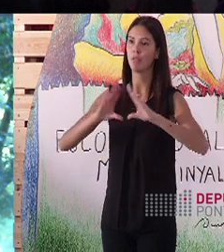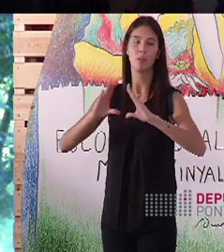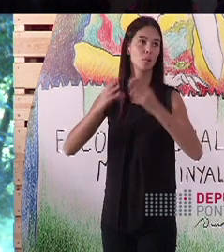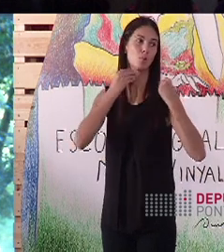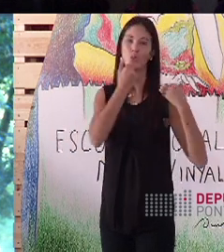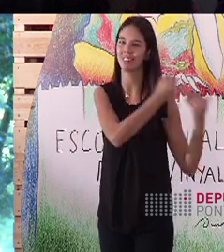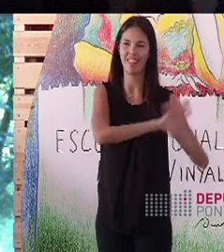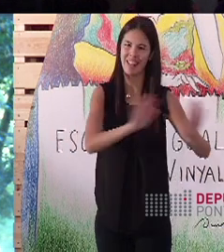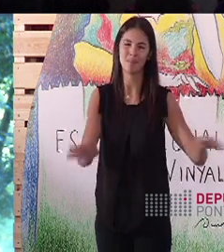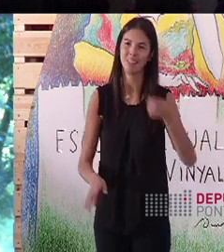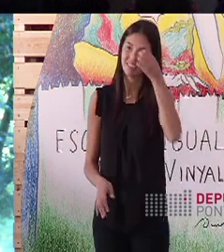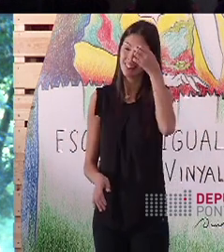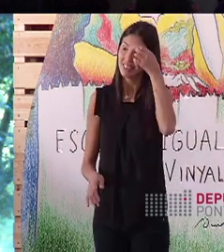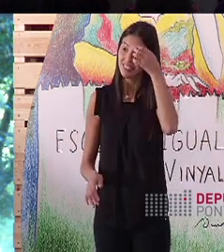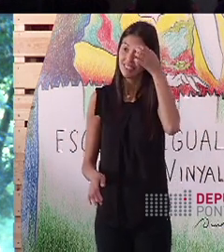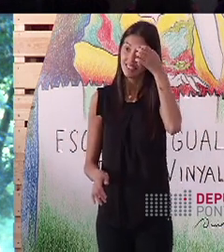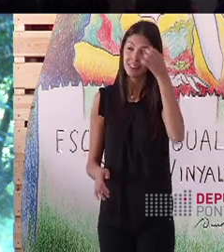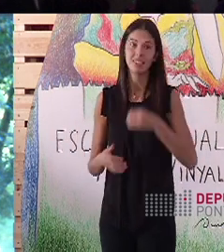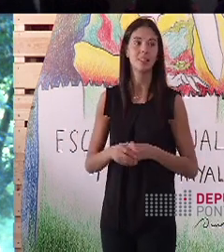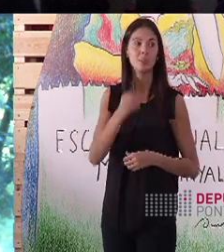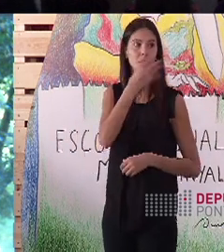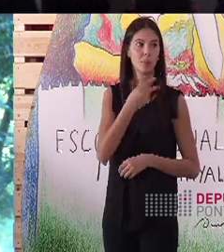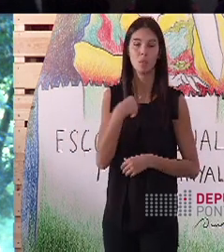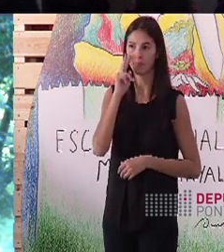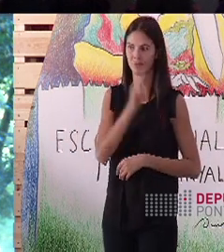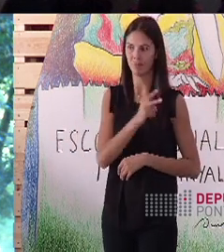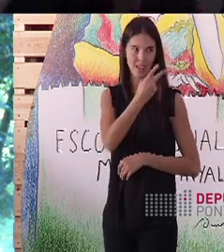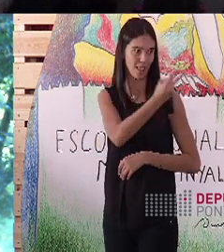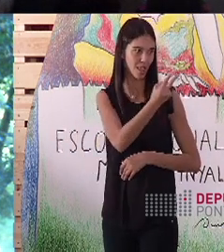darte as gracias. Bueno, como habréis observado, estas dos